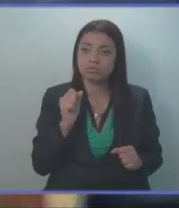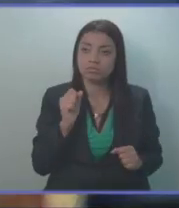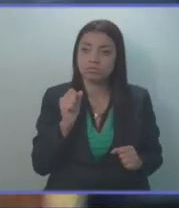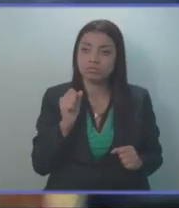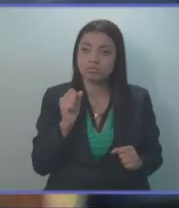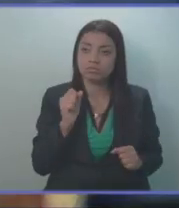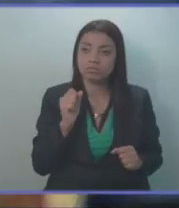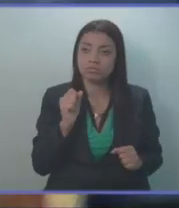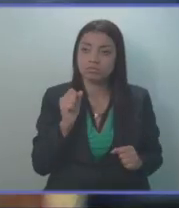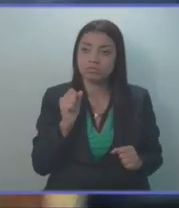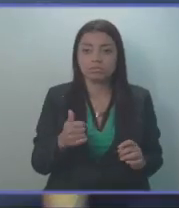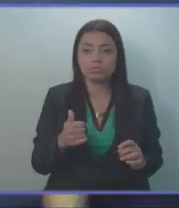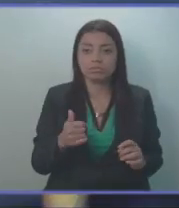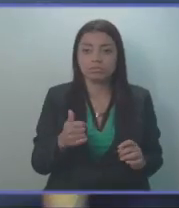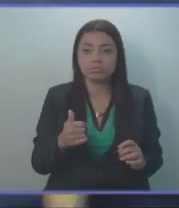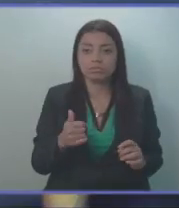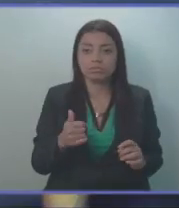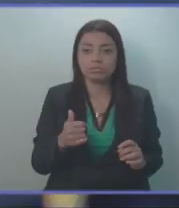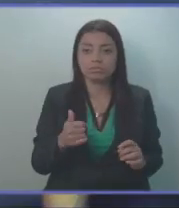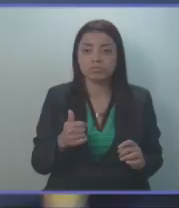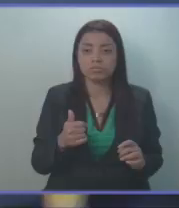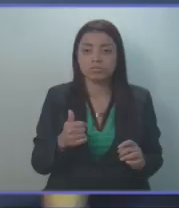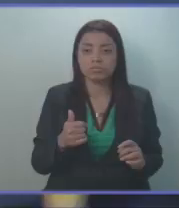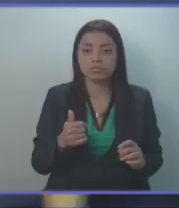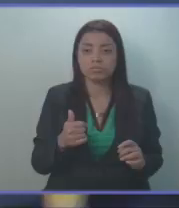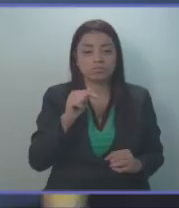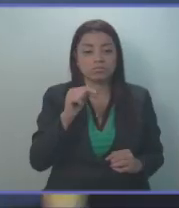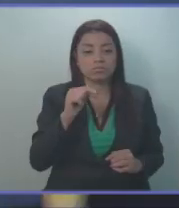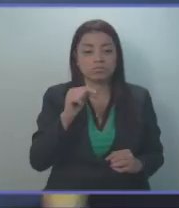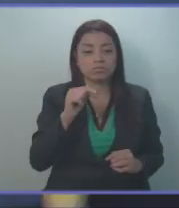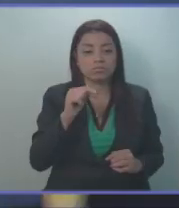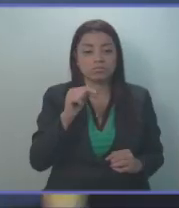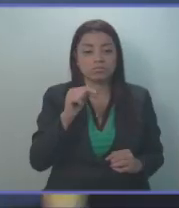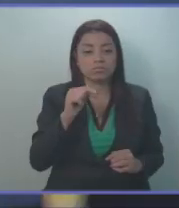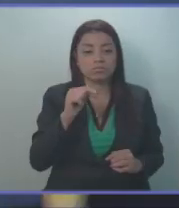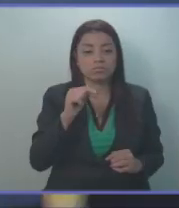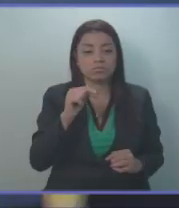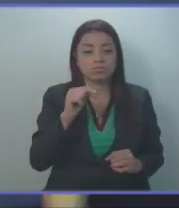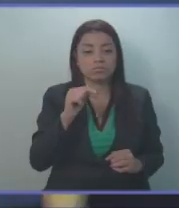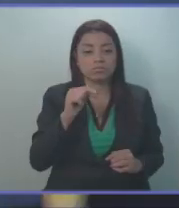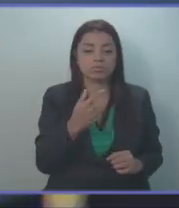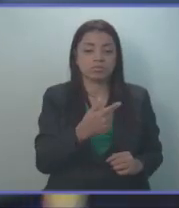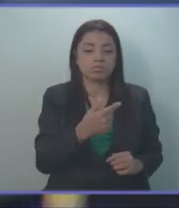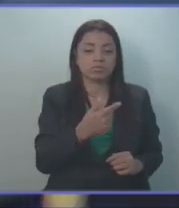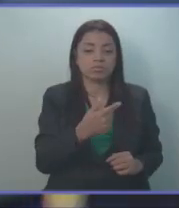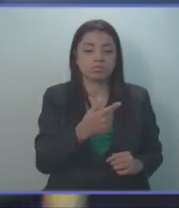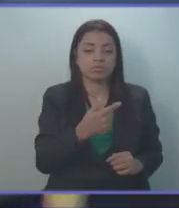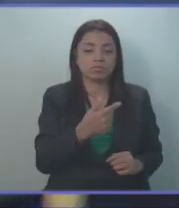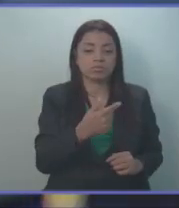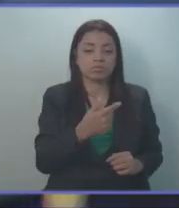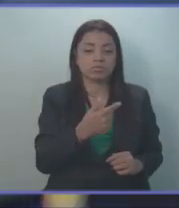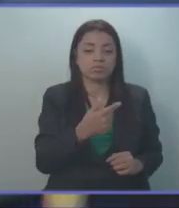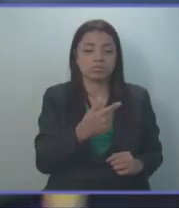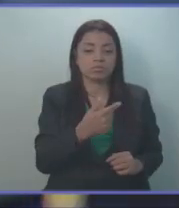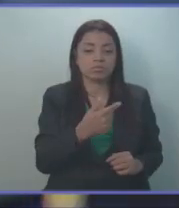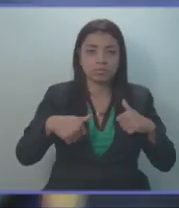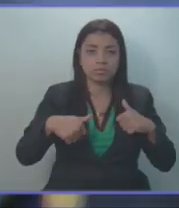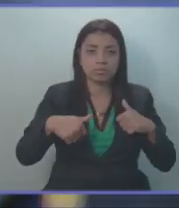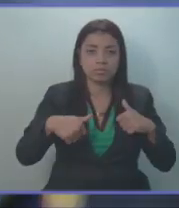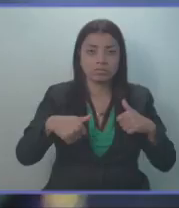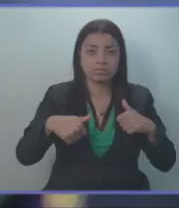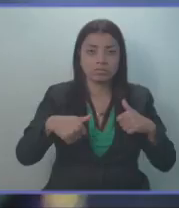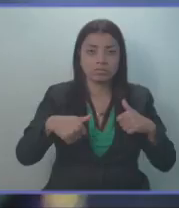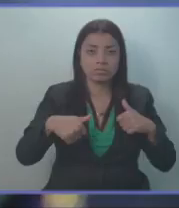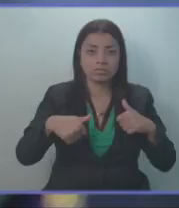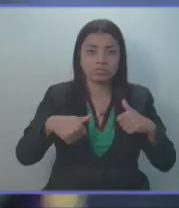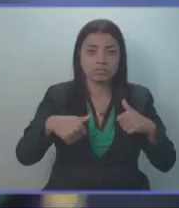para la internación de la donación está consignado a la Presidencia de la República de El Salvador como destino final